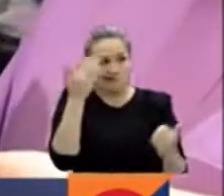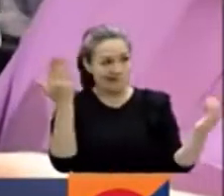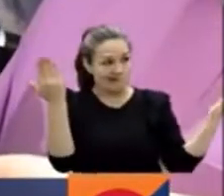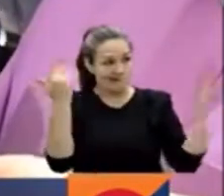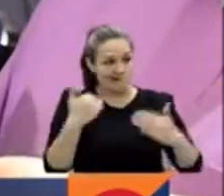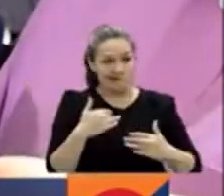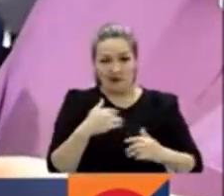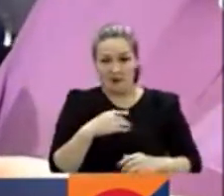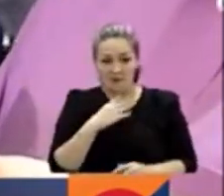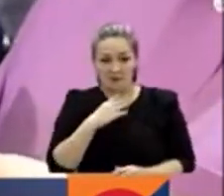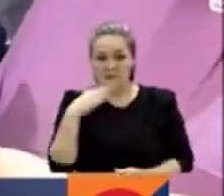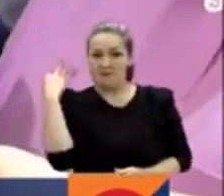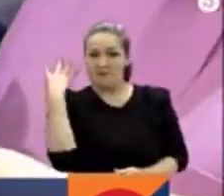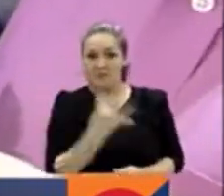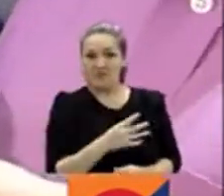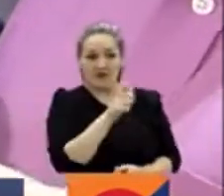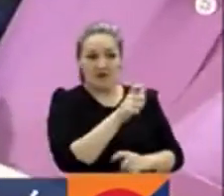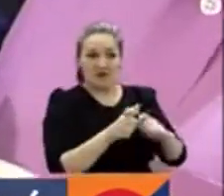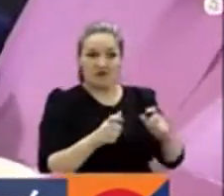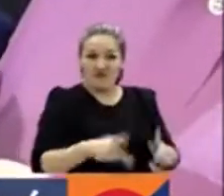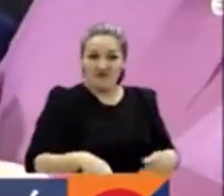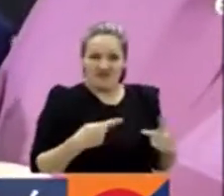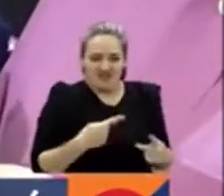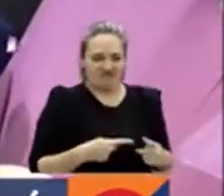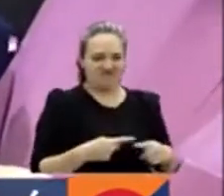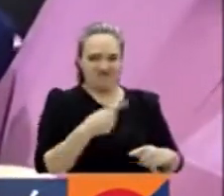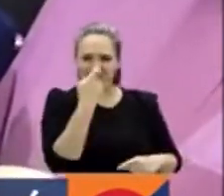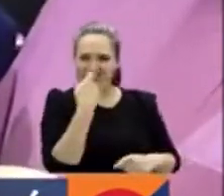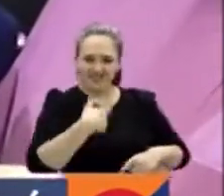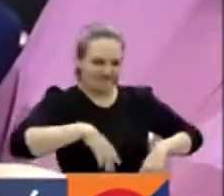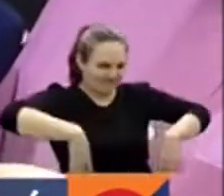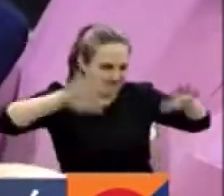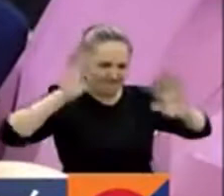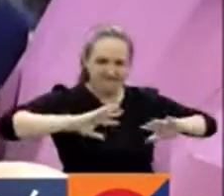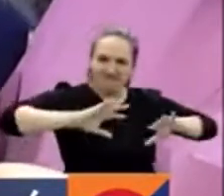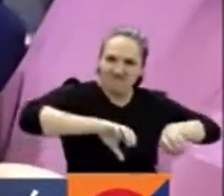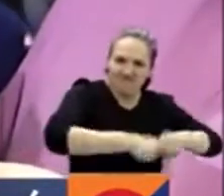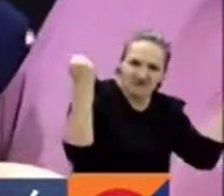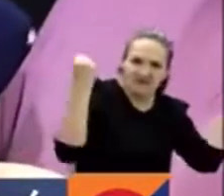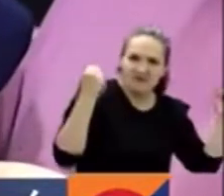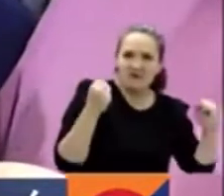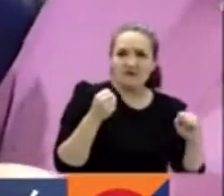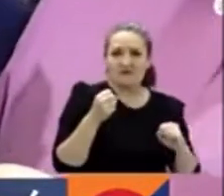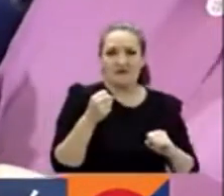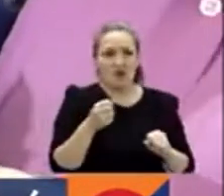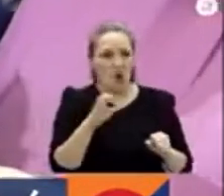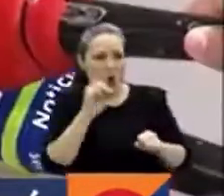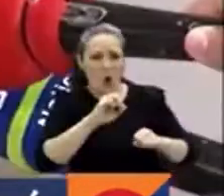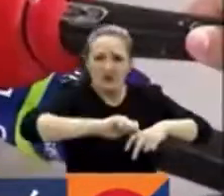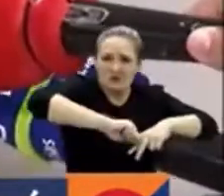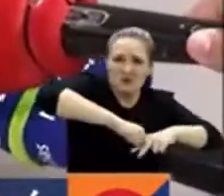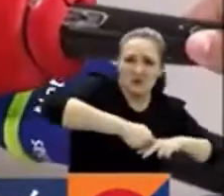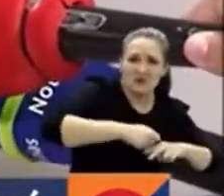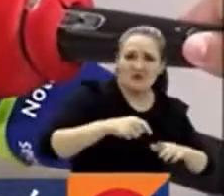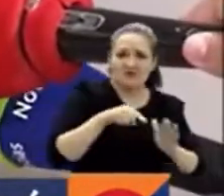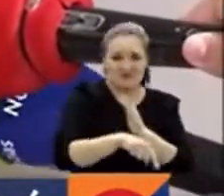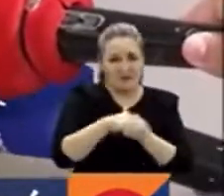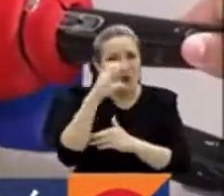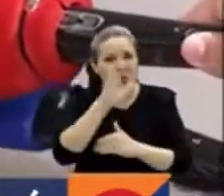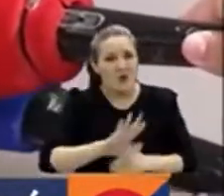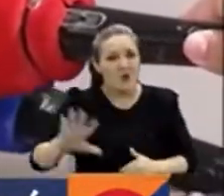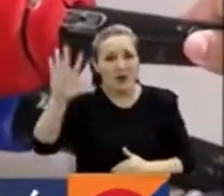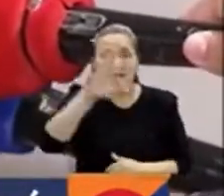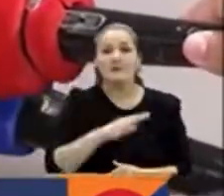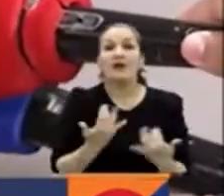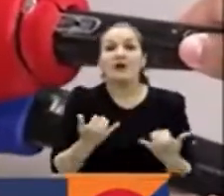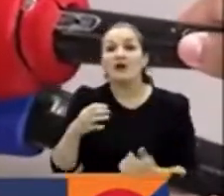respeta la vida y que ha llegado al punto de torturar, desmembrar y asesinar. El 95% de los